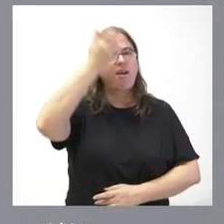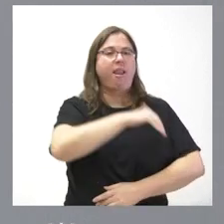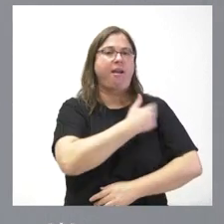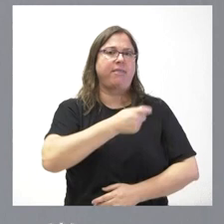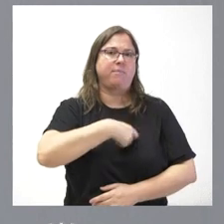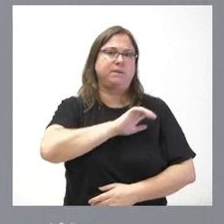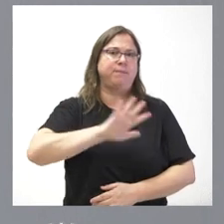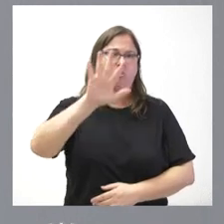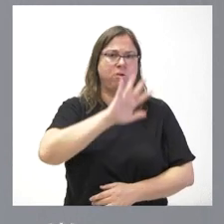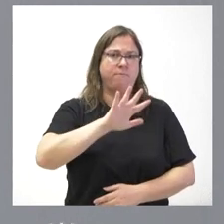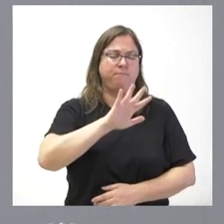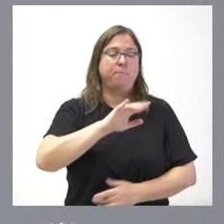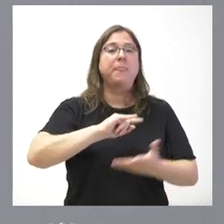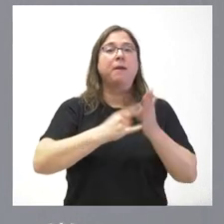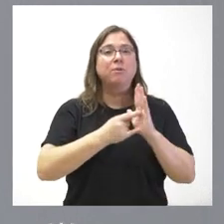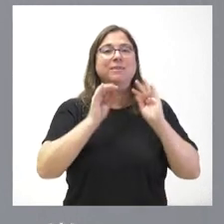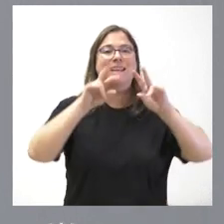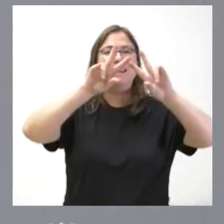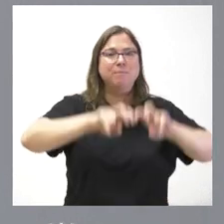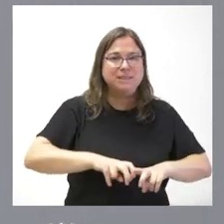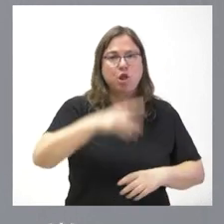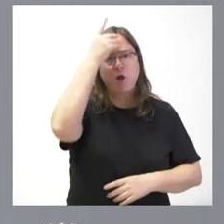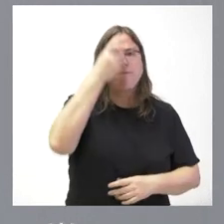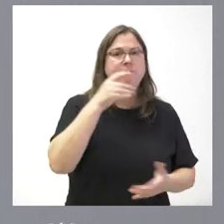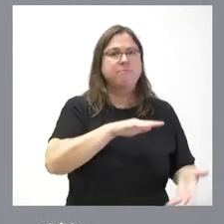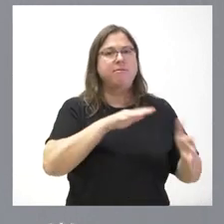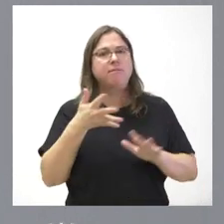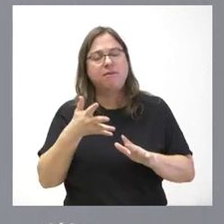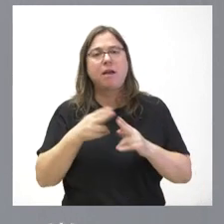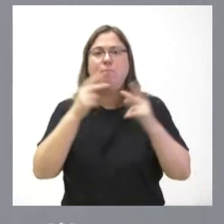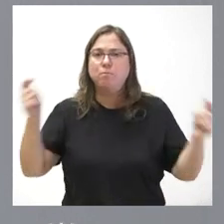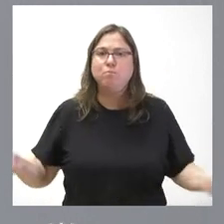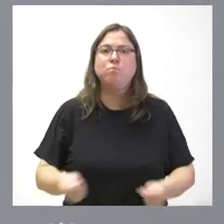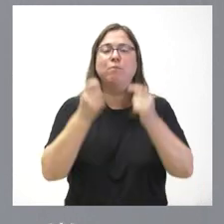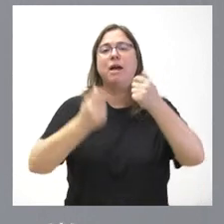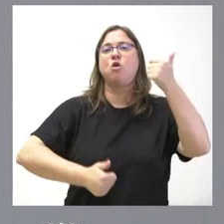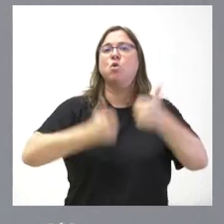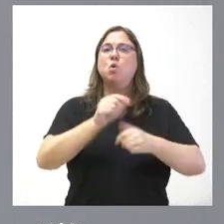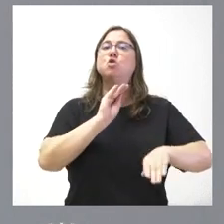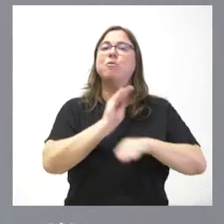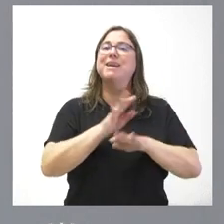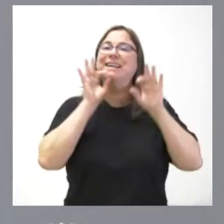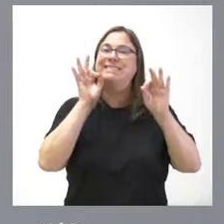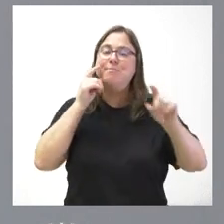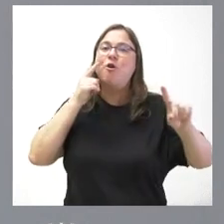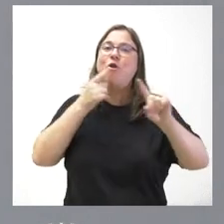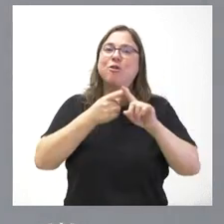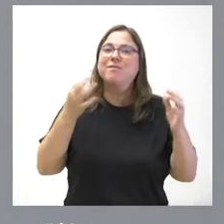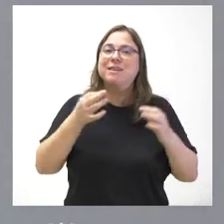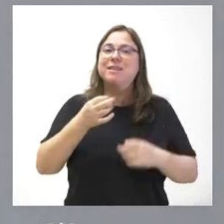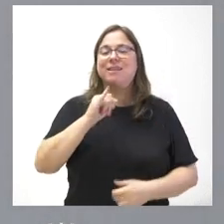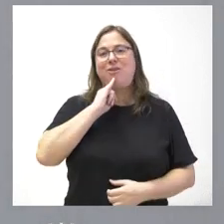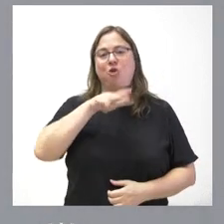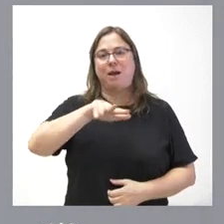incluye proyectos específico de investigación digitalización publicaciones congresos y becas siempre para divulgar la lengua